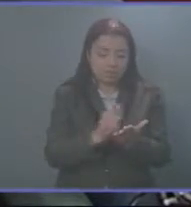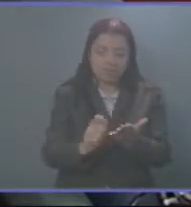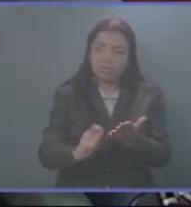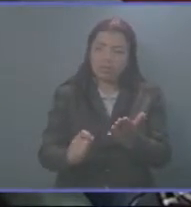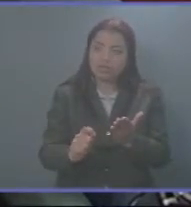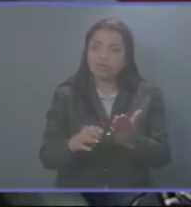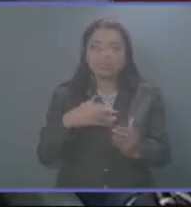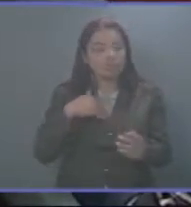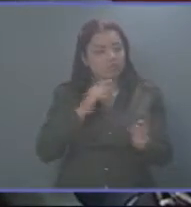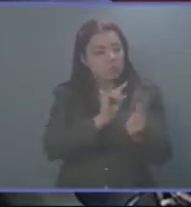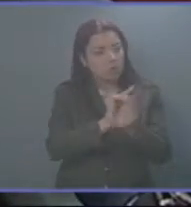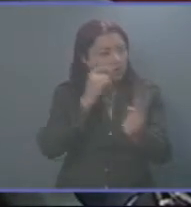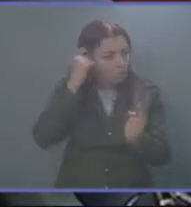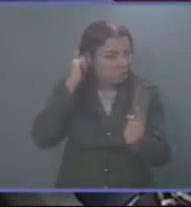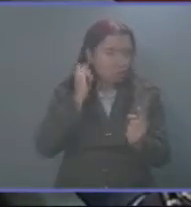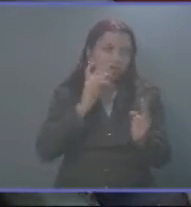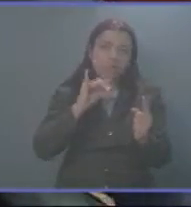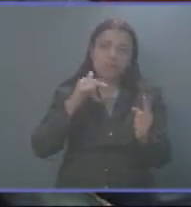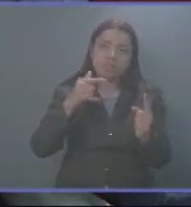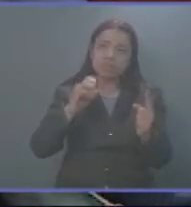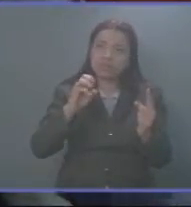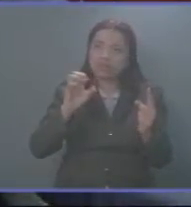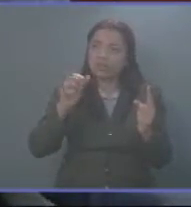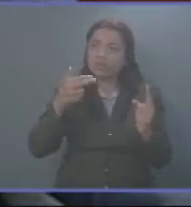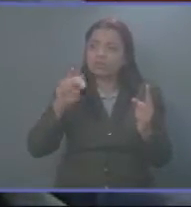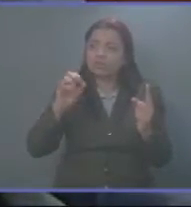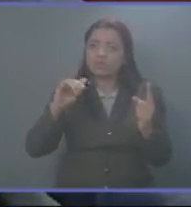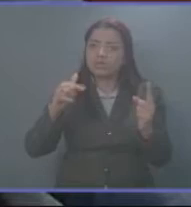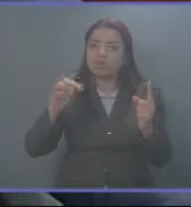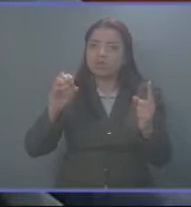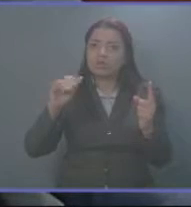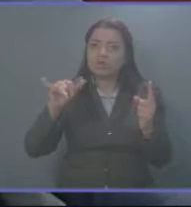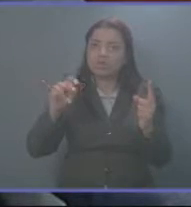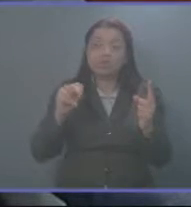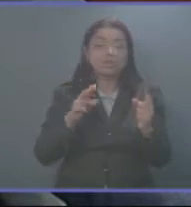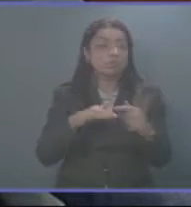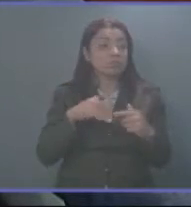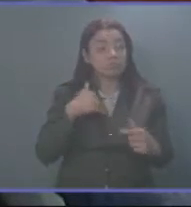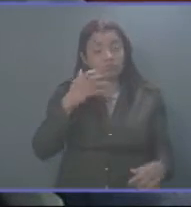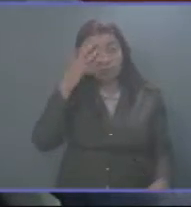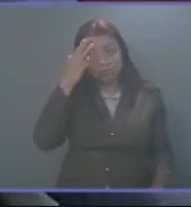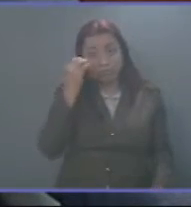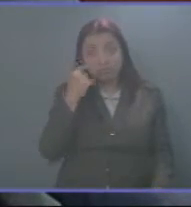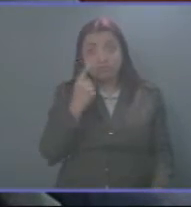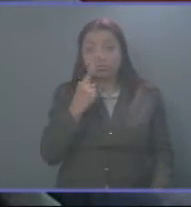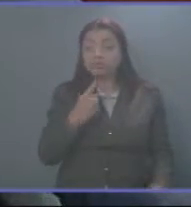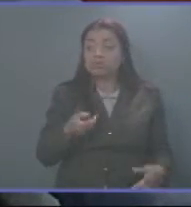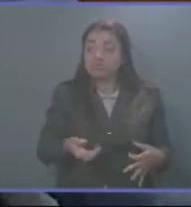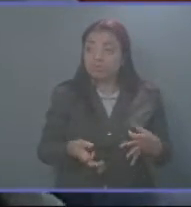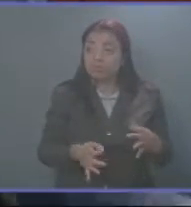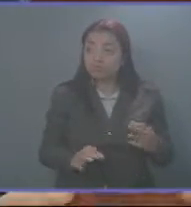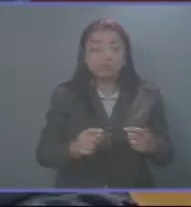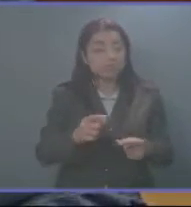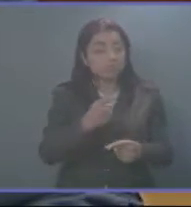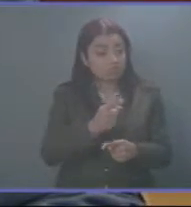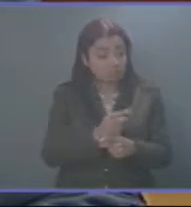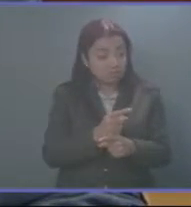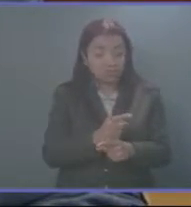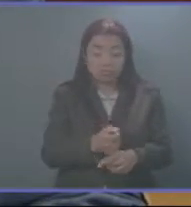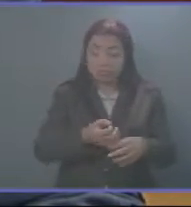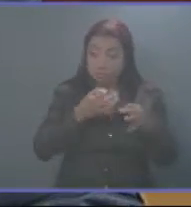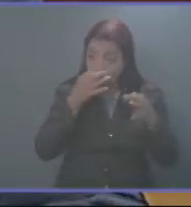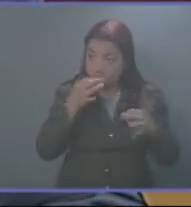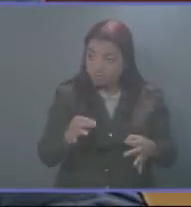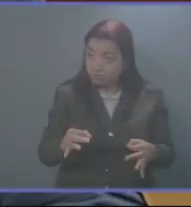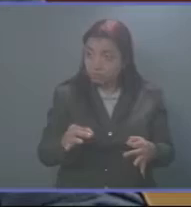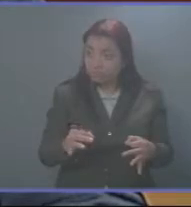a Diego Echegoyen, sus credenciales y sus antecedentes, y creo que la manera correcta de legitimar